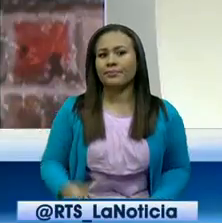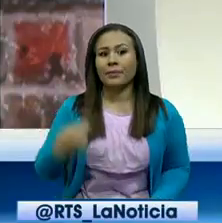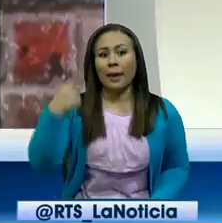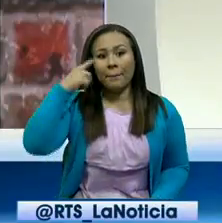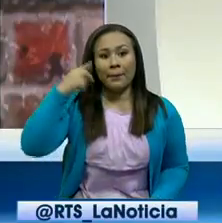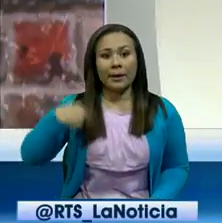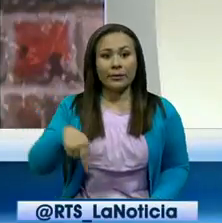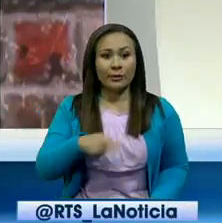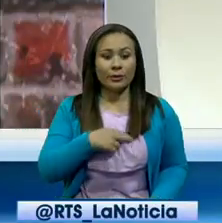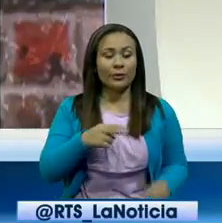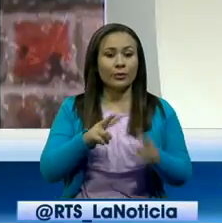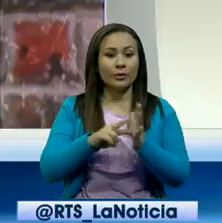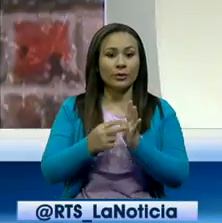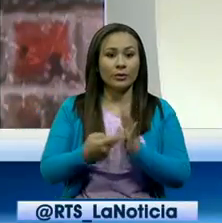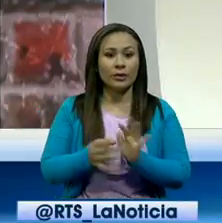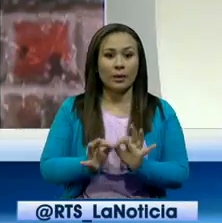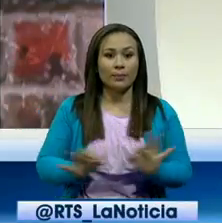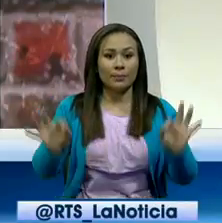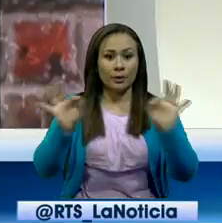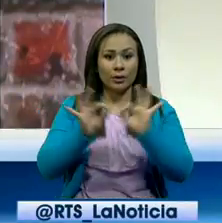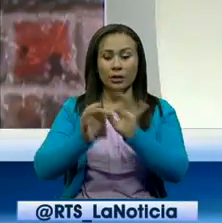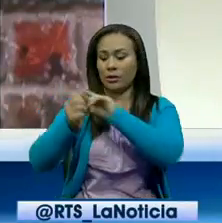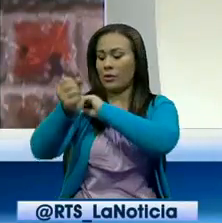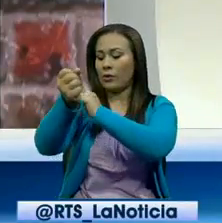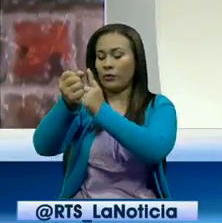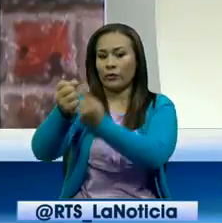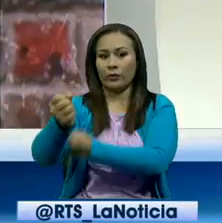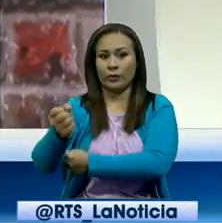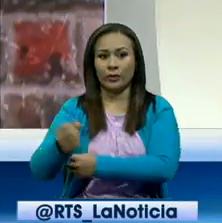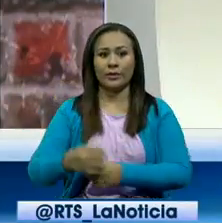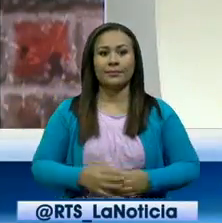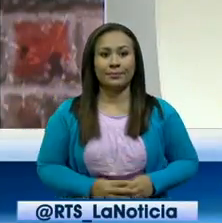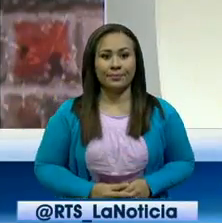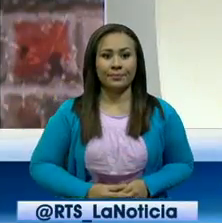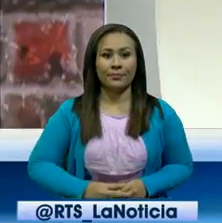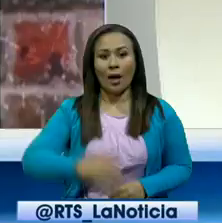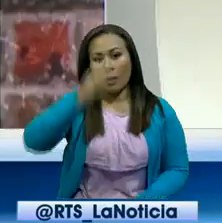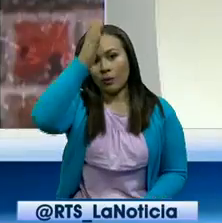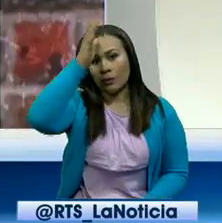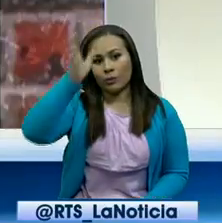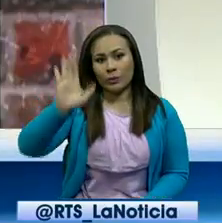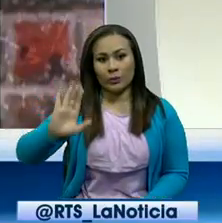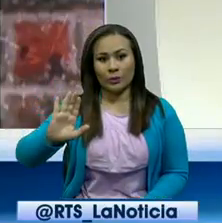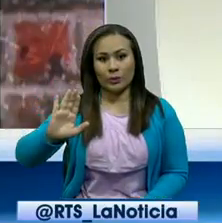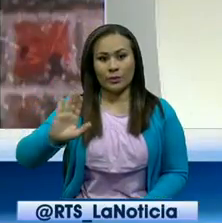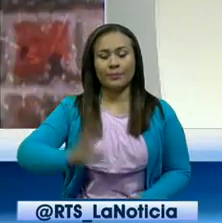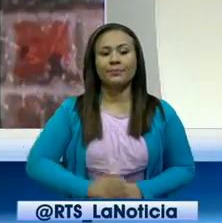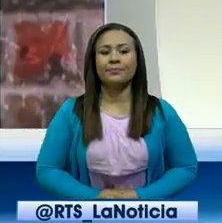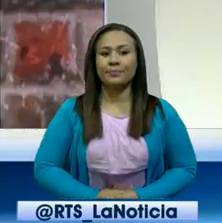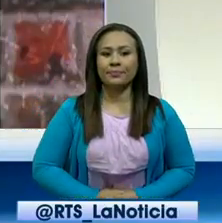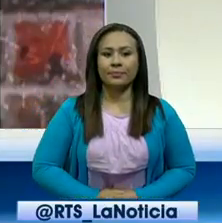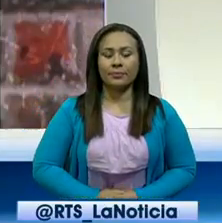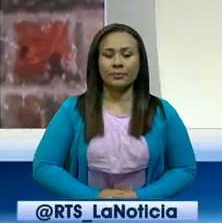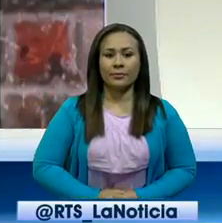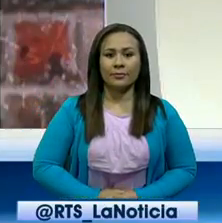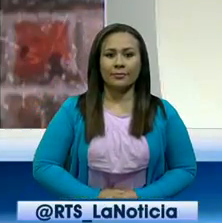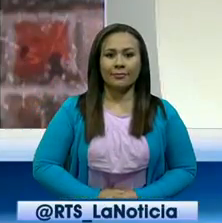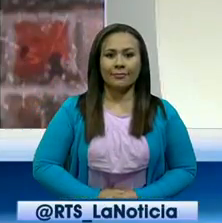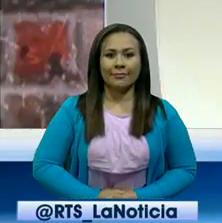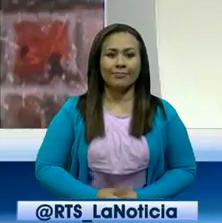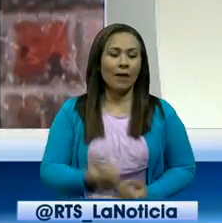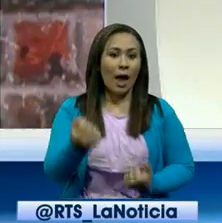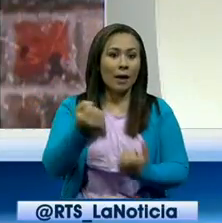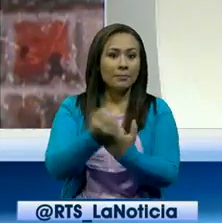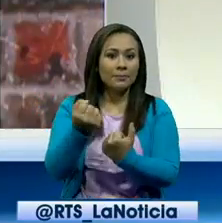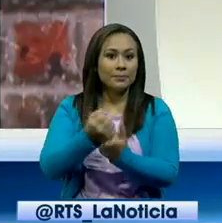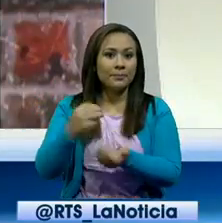representa una de las fortalezas que culturalmente tiene o que apoya